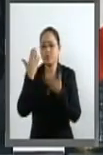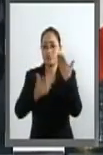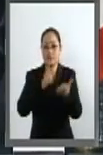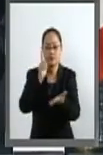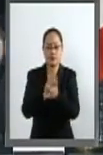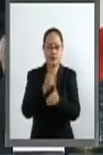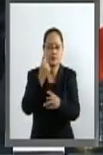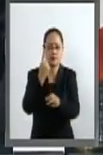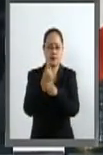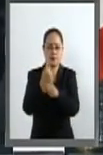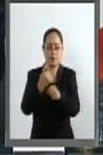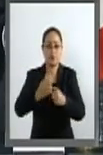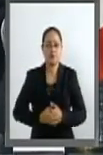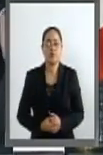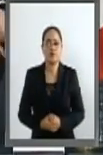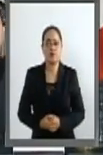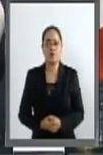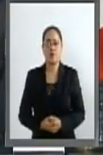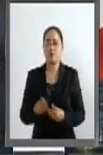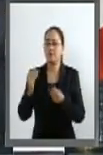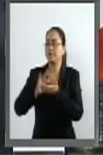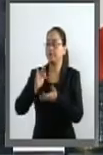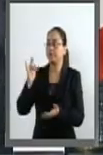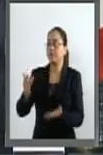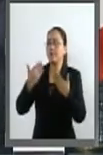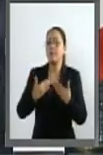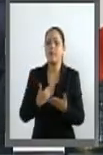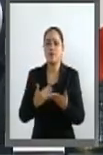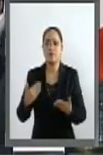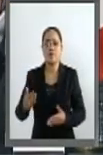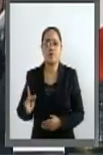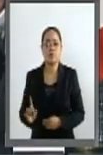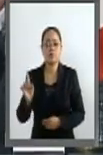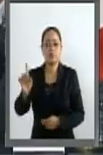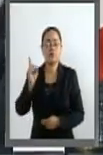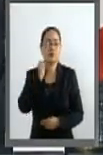Legislativos, primera. Muchas gracias. Se concede ahora el uso de la palabra al senador Marco Antonio.